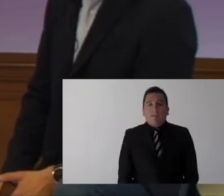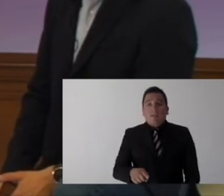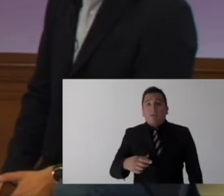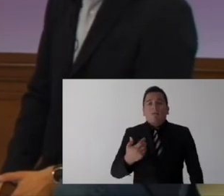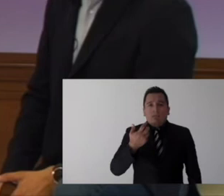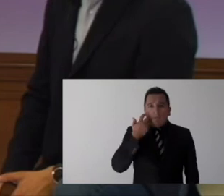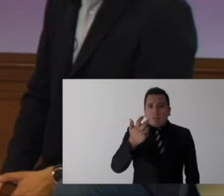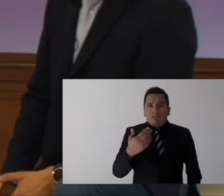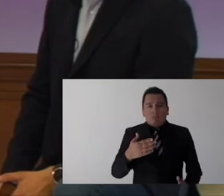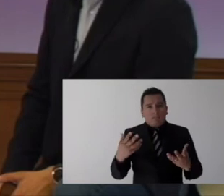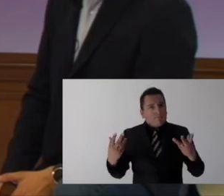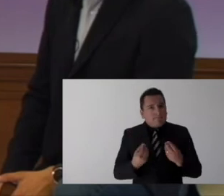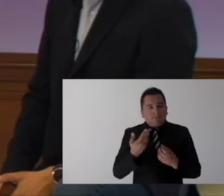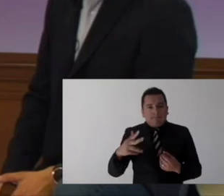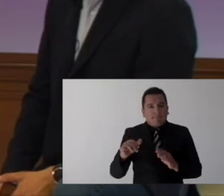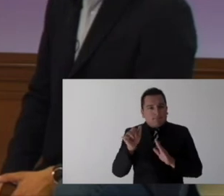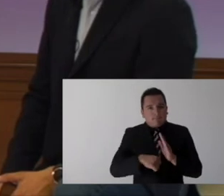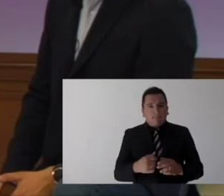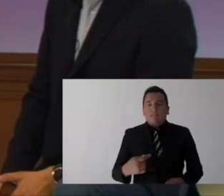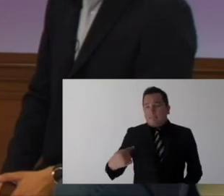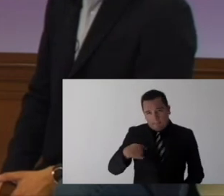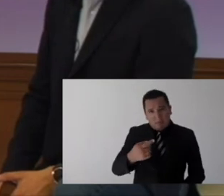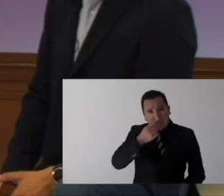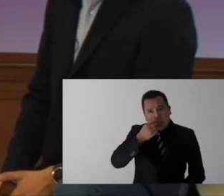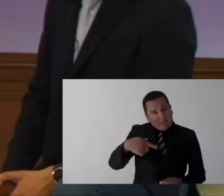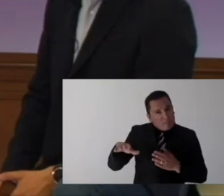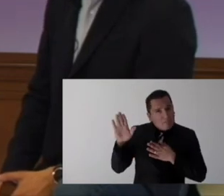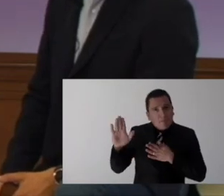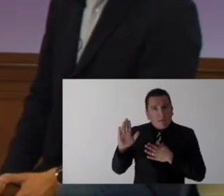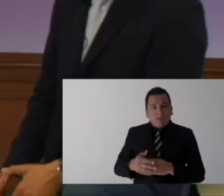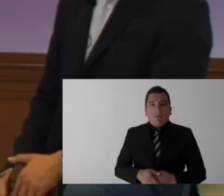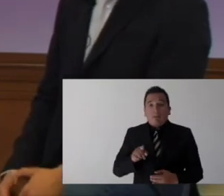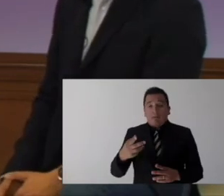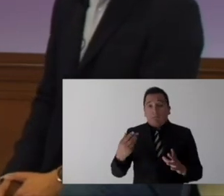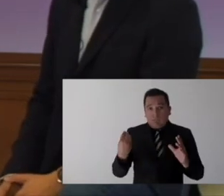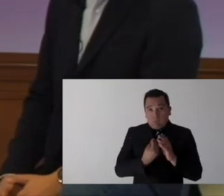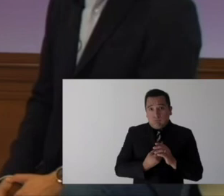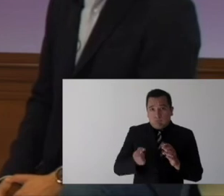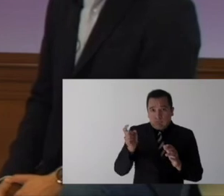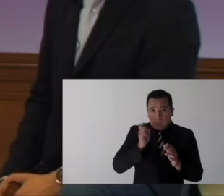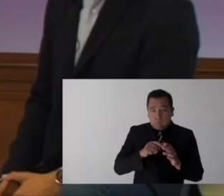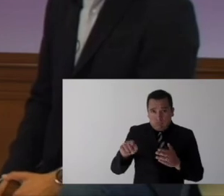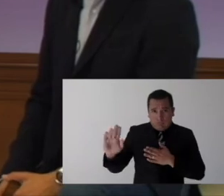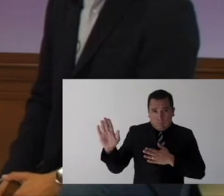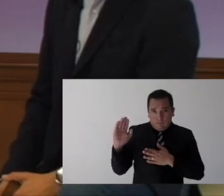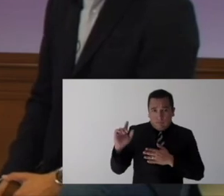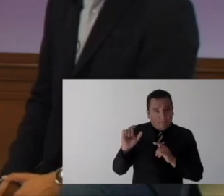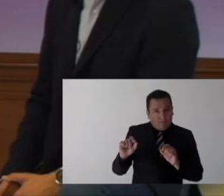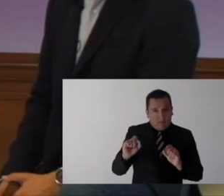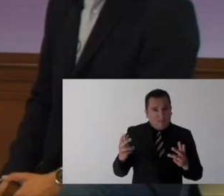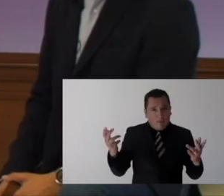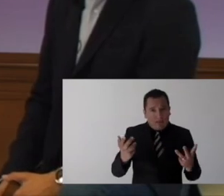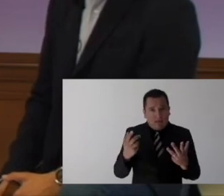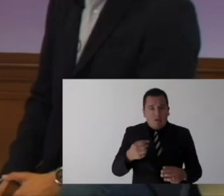meses. Yo les prometo a quienes nos escuchan que si entran a este tema y se comprometen y ejecutan la metodología, les